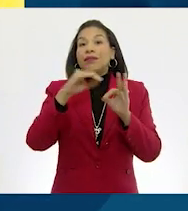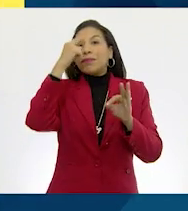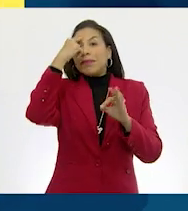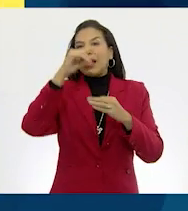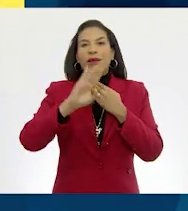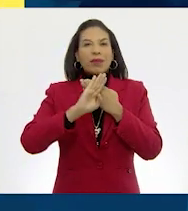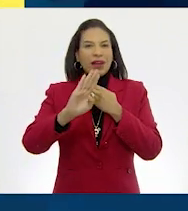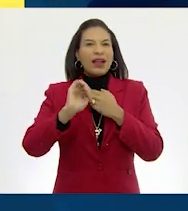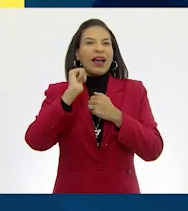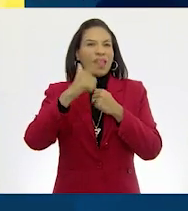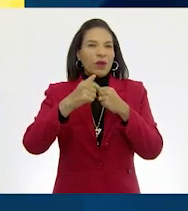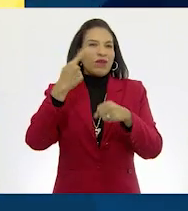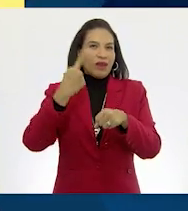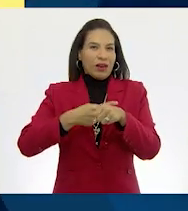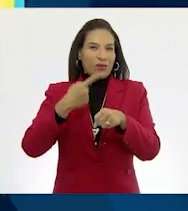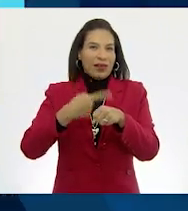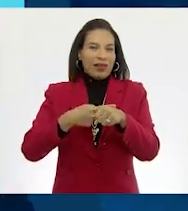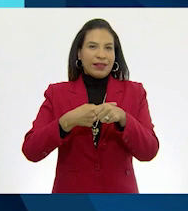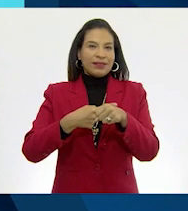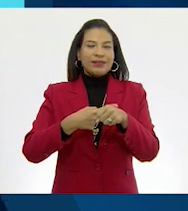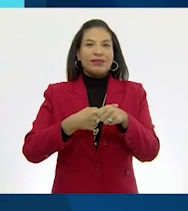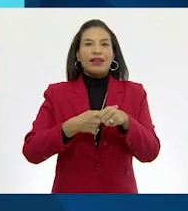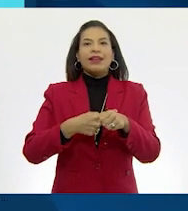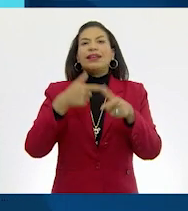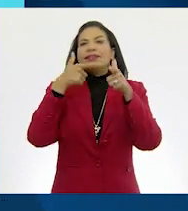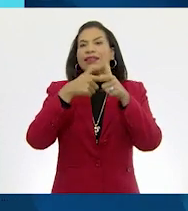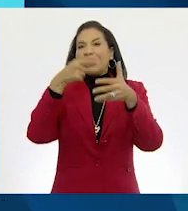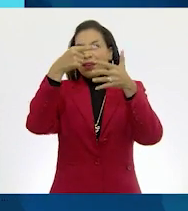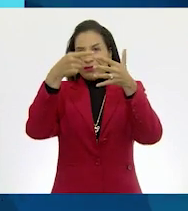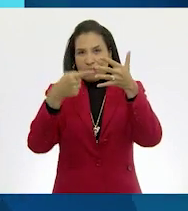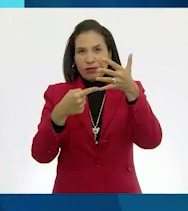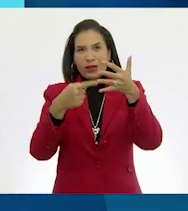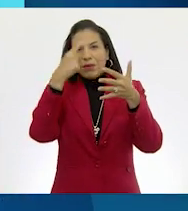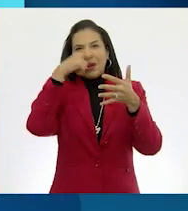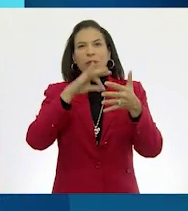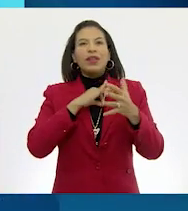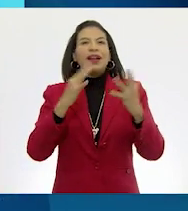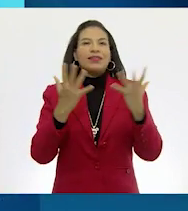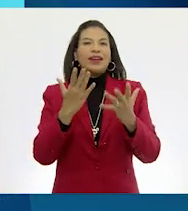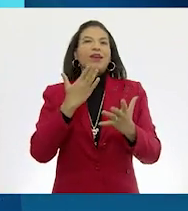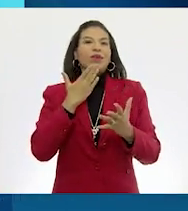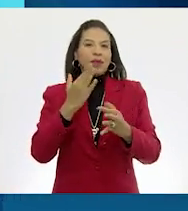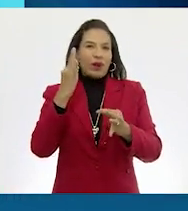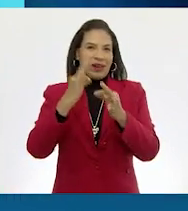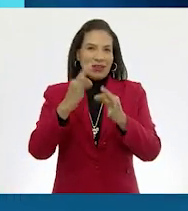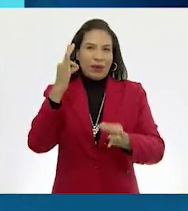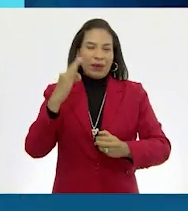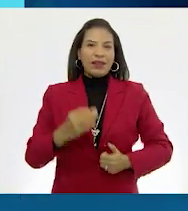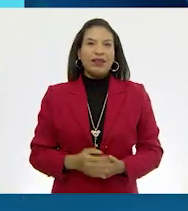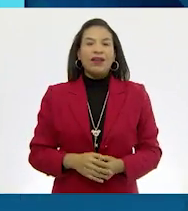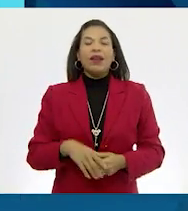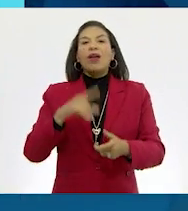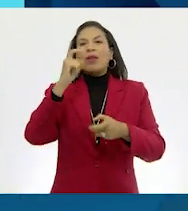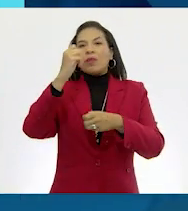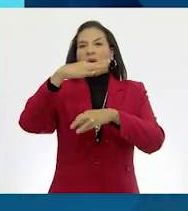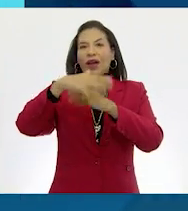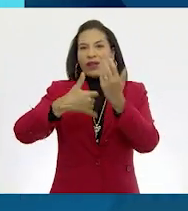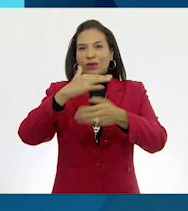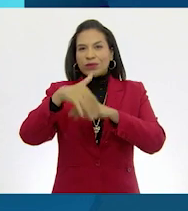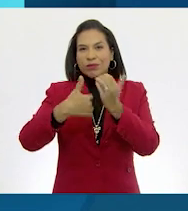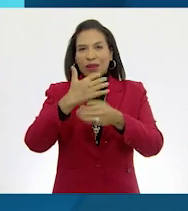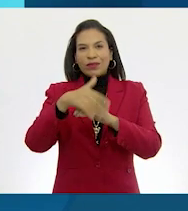importante para prevenir cualquier enfermedad. Sigue estos pasos para hacerlo correctamente. Moja tus